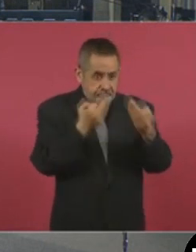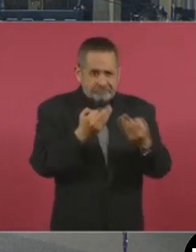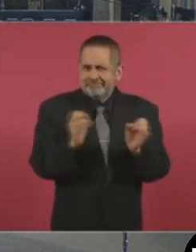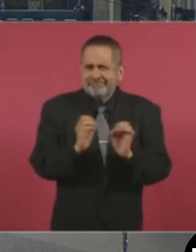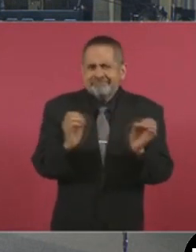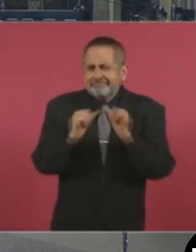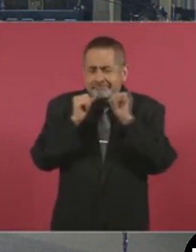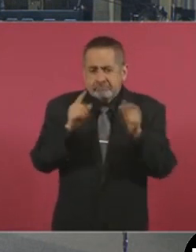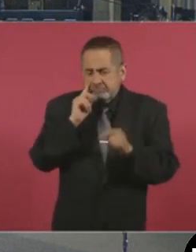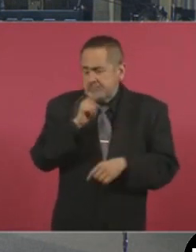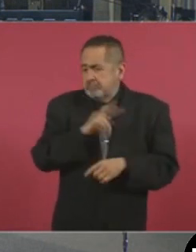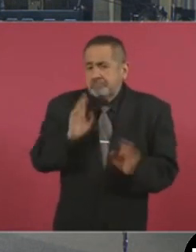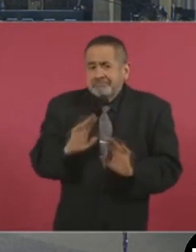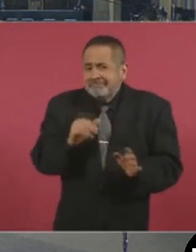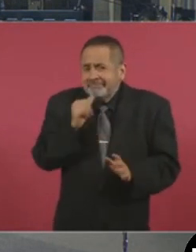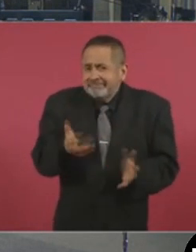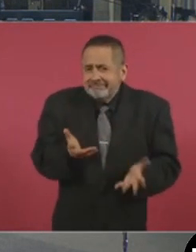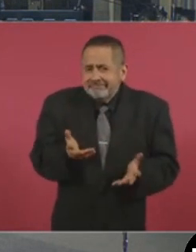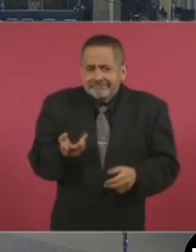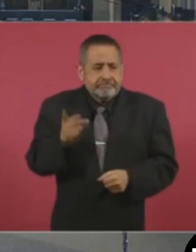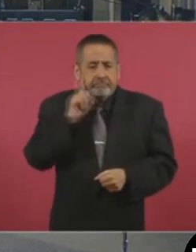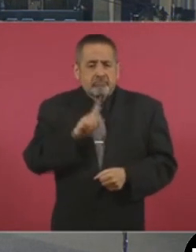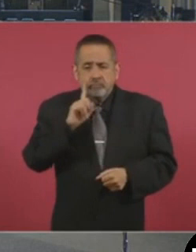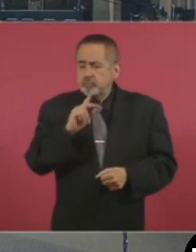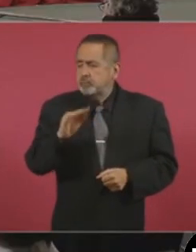nada de lo ocurrido.